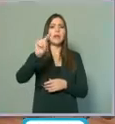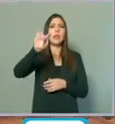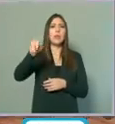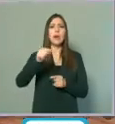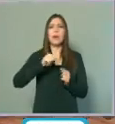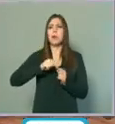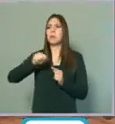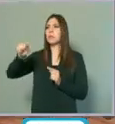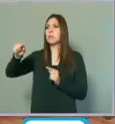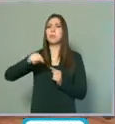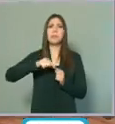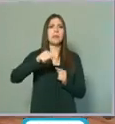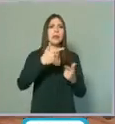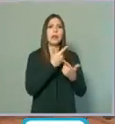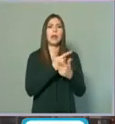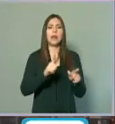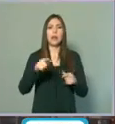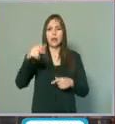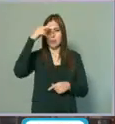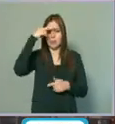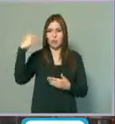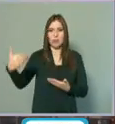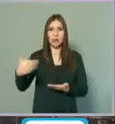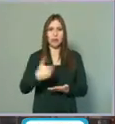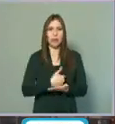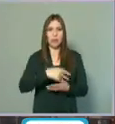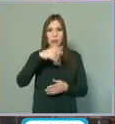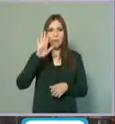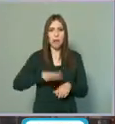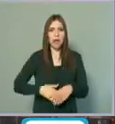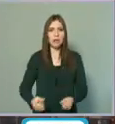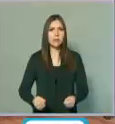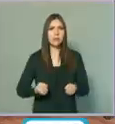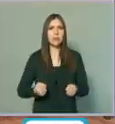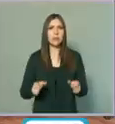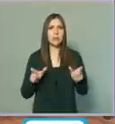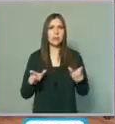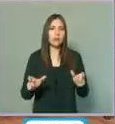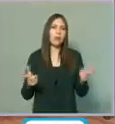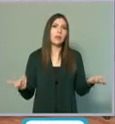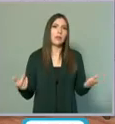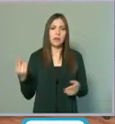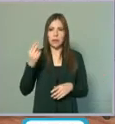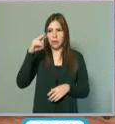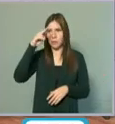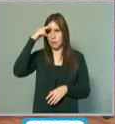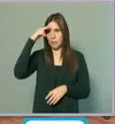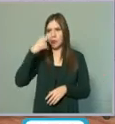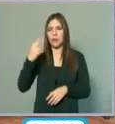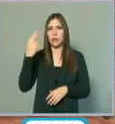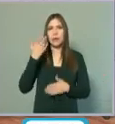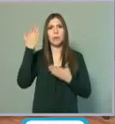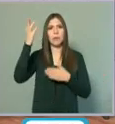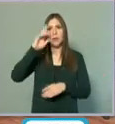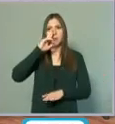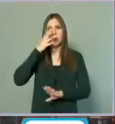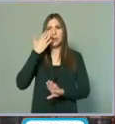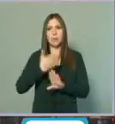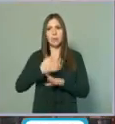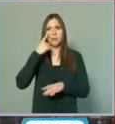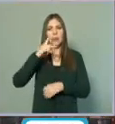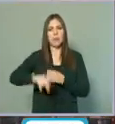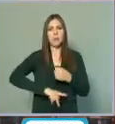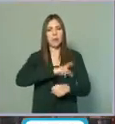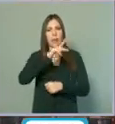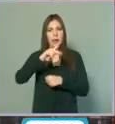sin problema. Entonces, ¿cuándo México va a exigir la corresponsabilidad en materia de seguridad para el país? Que es un tema de seguridad nacional y